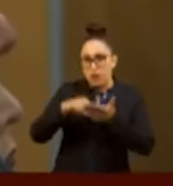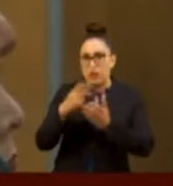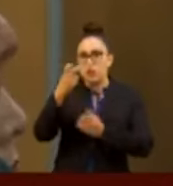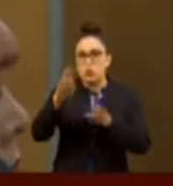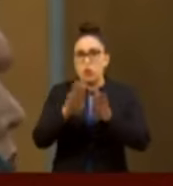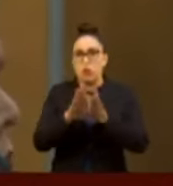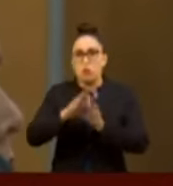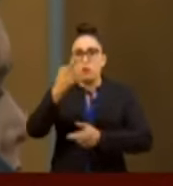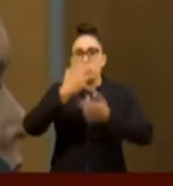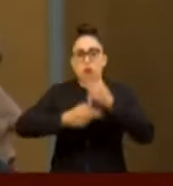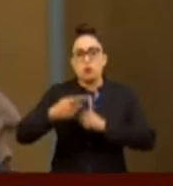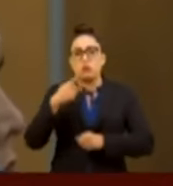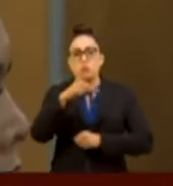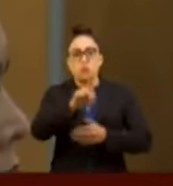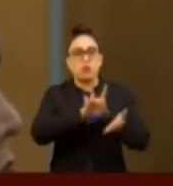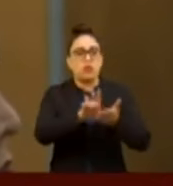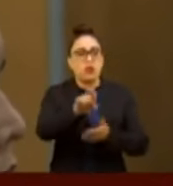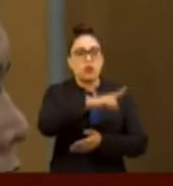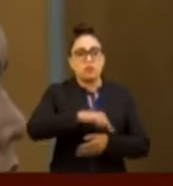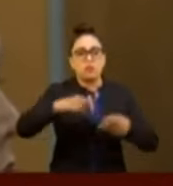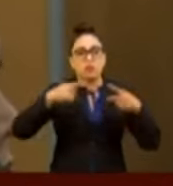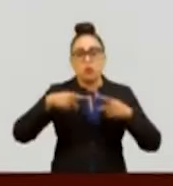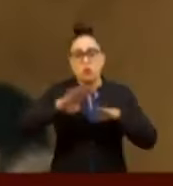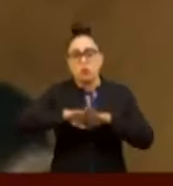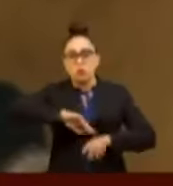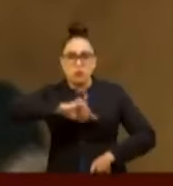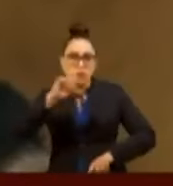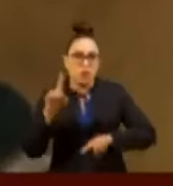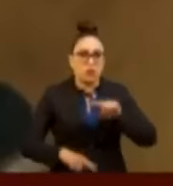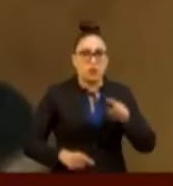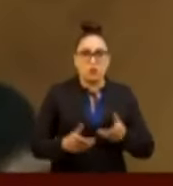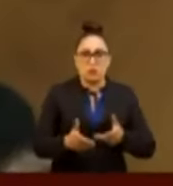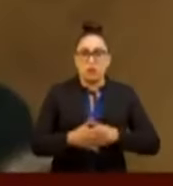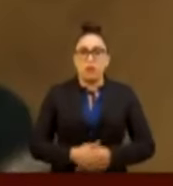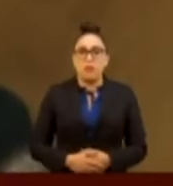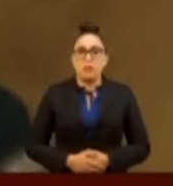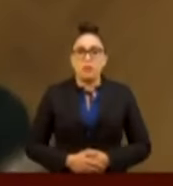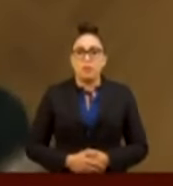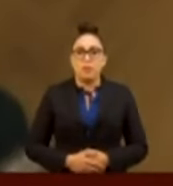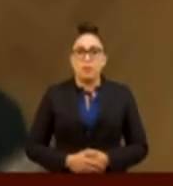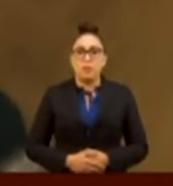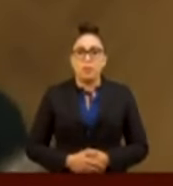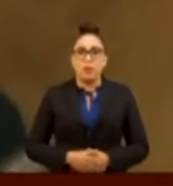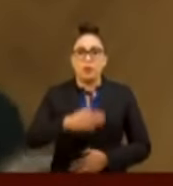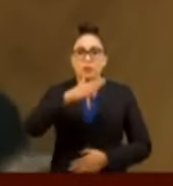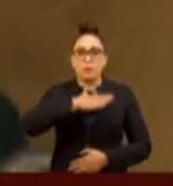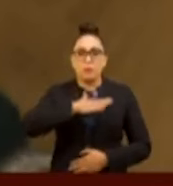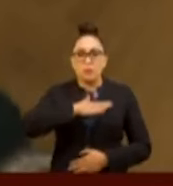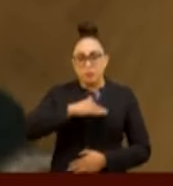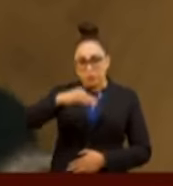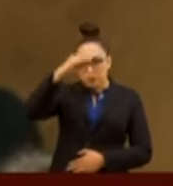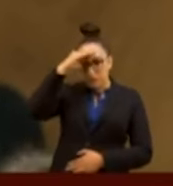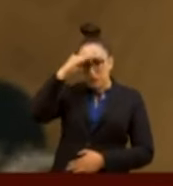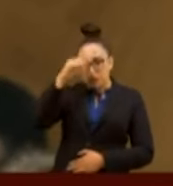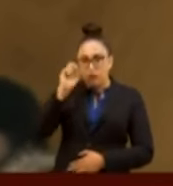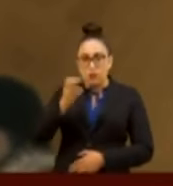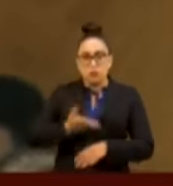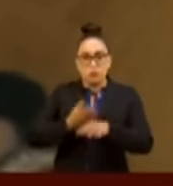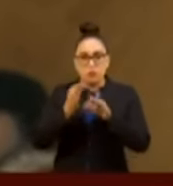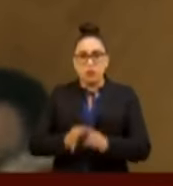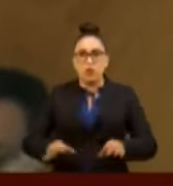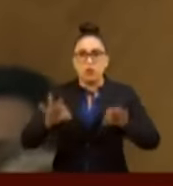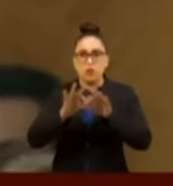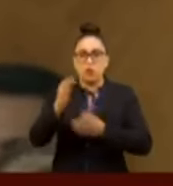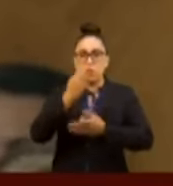reivindicatoria de algo que les fue despojado en algún momento. Nosotros somos de la lógica de unidad nacional, todo